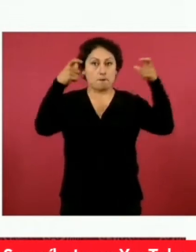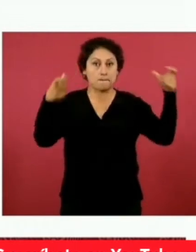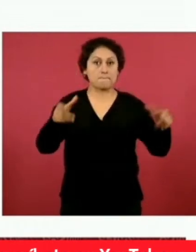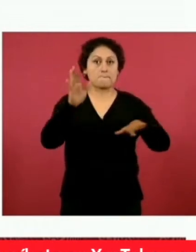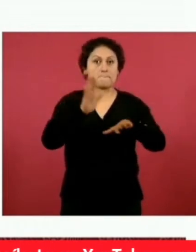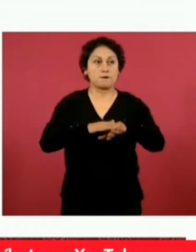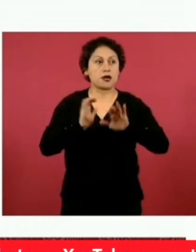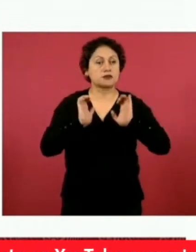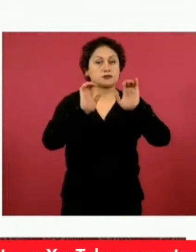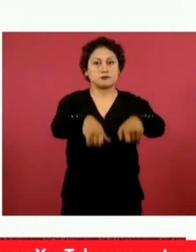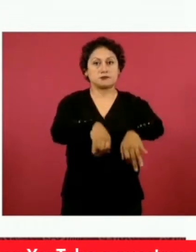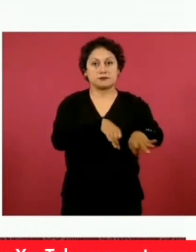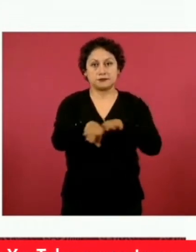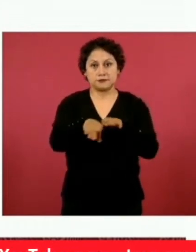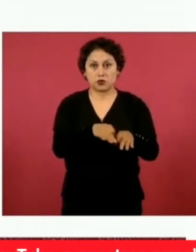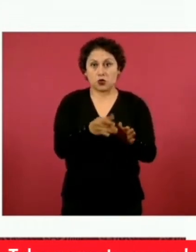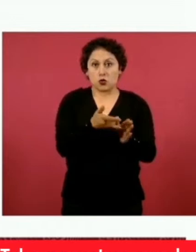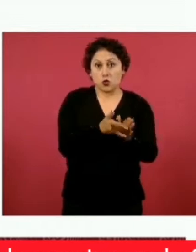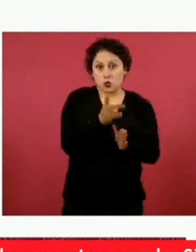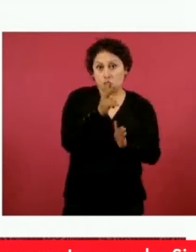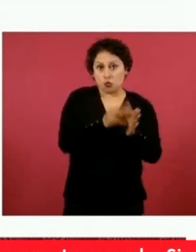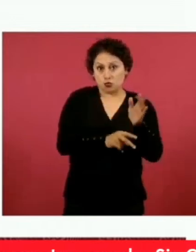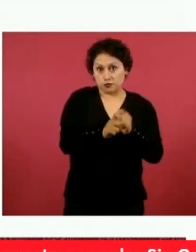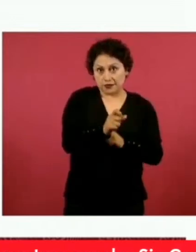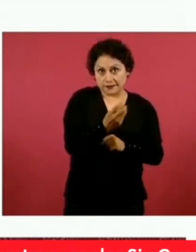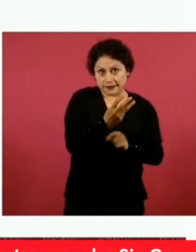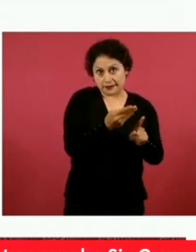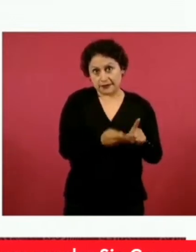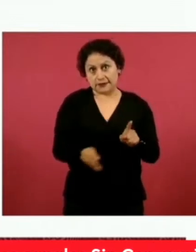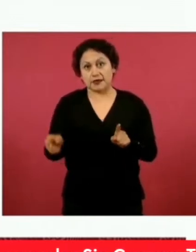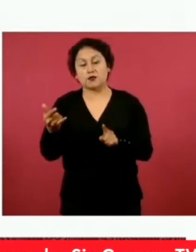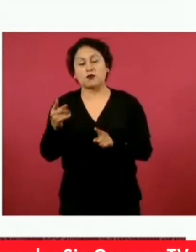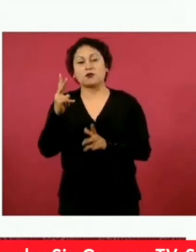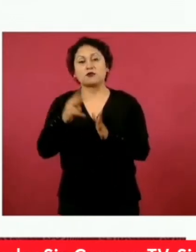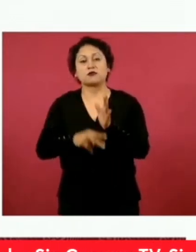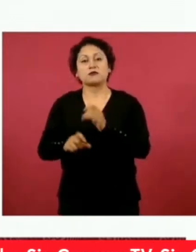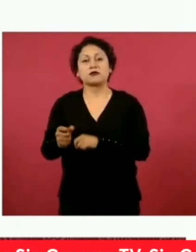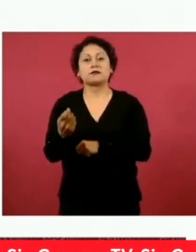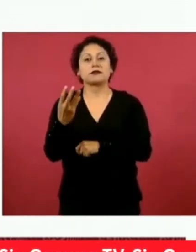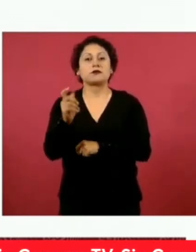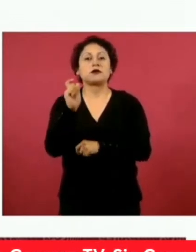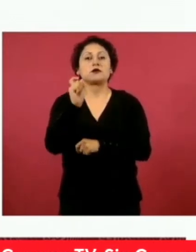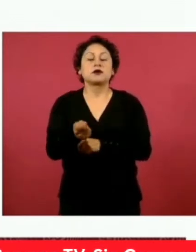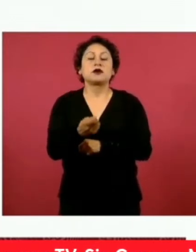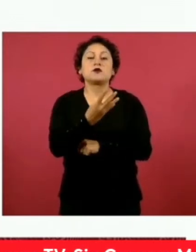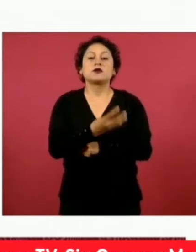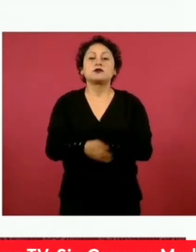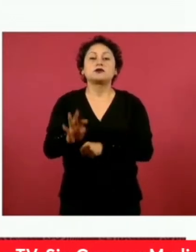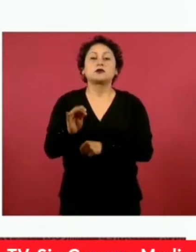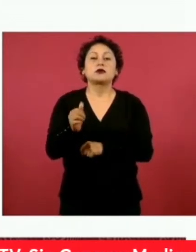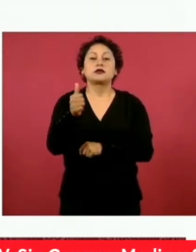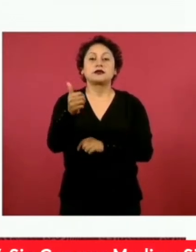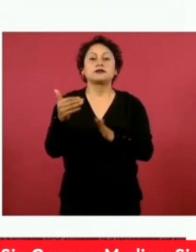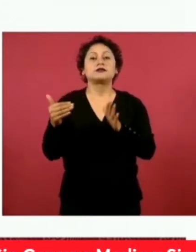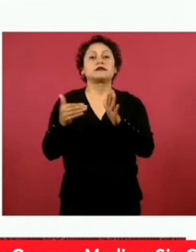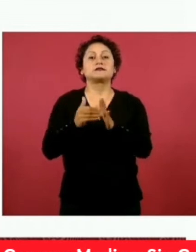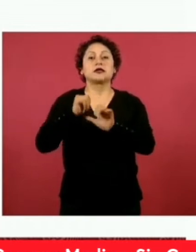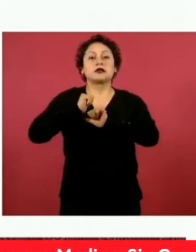2023 al julio de 2024 se crearon 446,000 puestos de